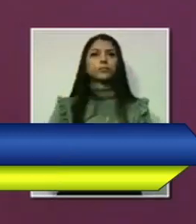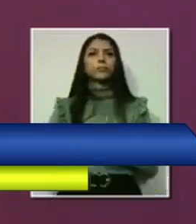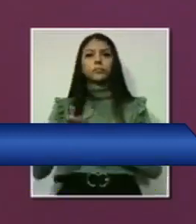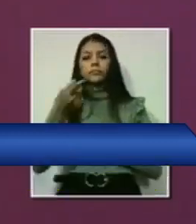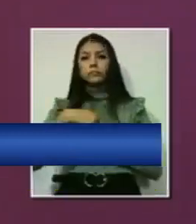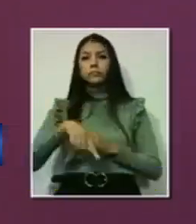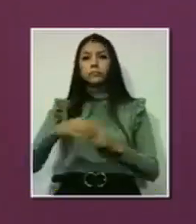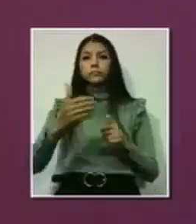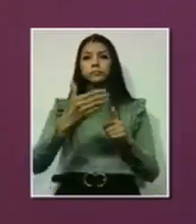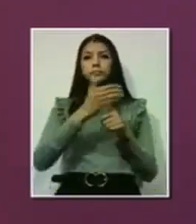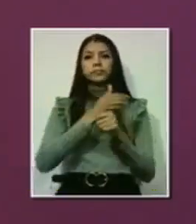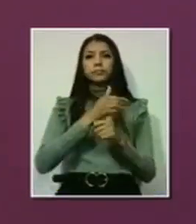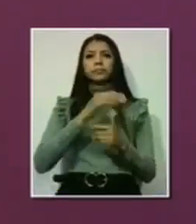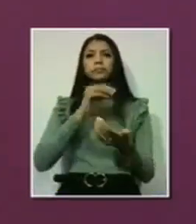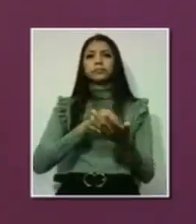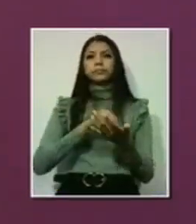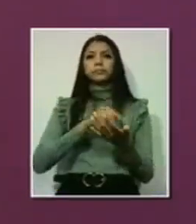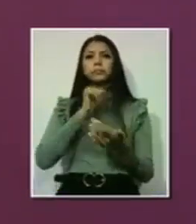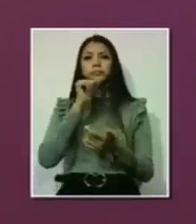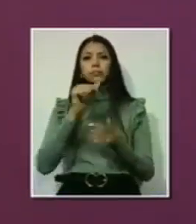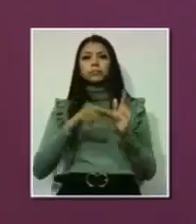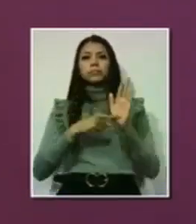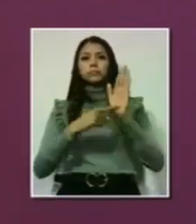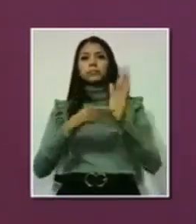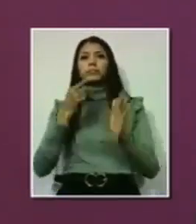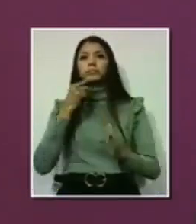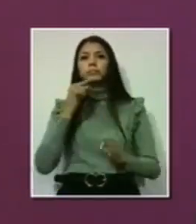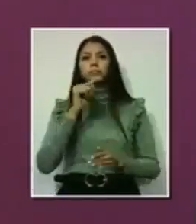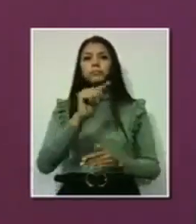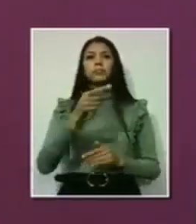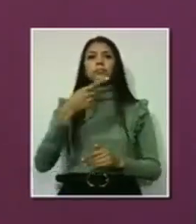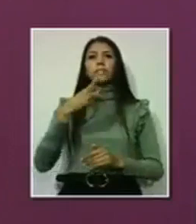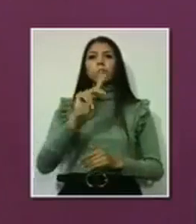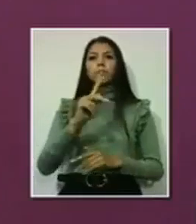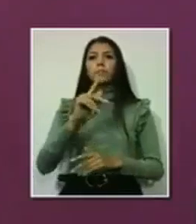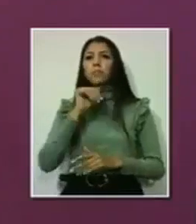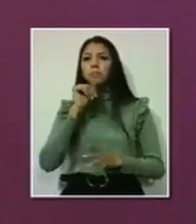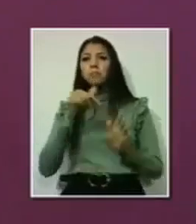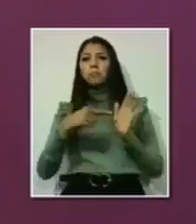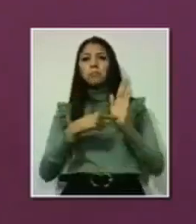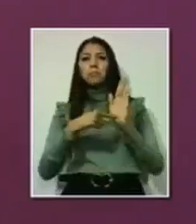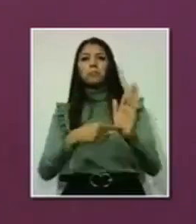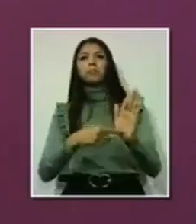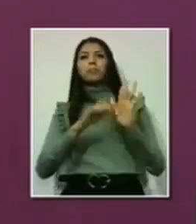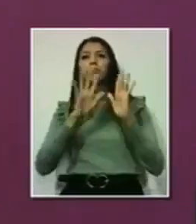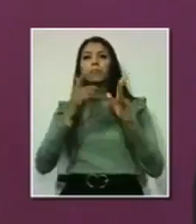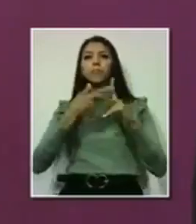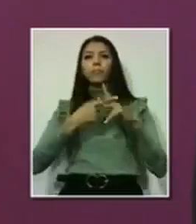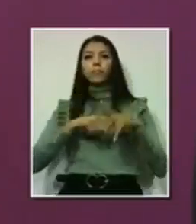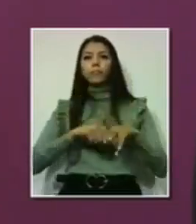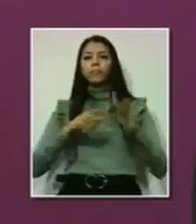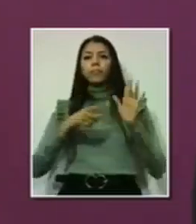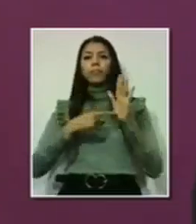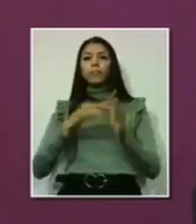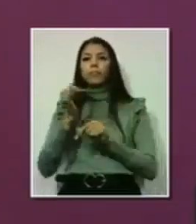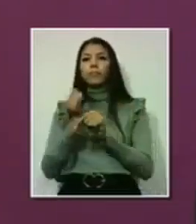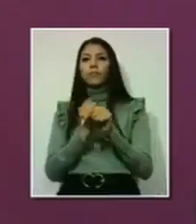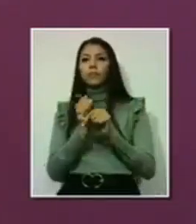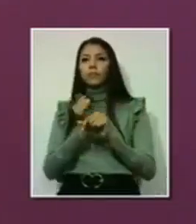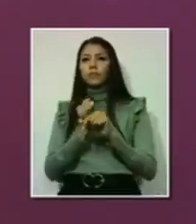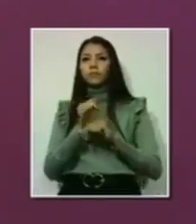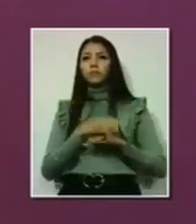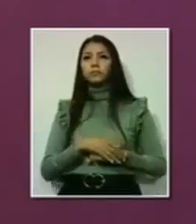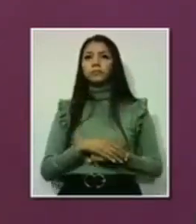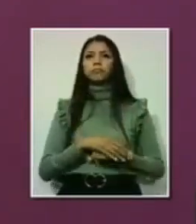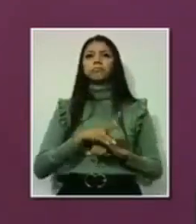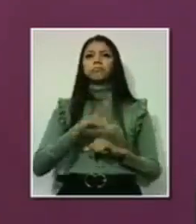estos bares que aún no han presentado la denuncia. Ramírez Bedoya insistió que no se descartará ninguna línea de investigación, además de que